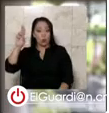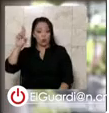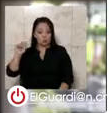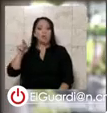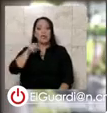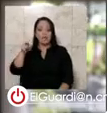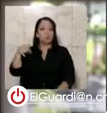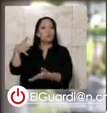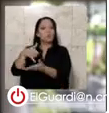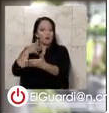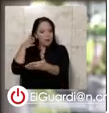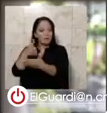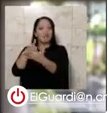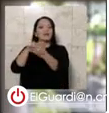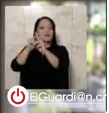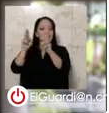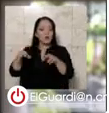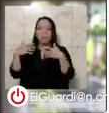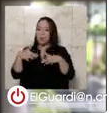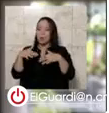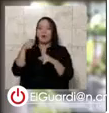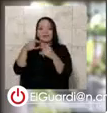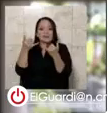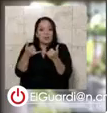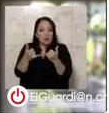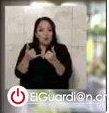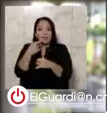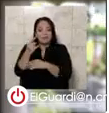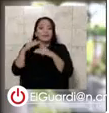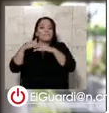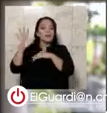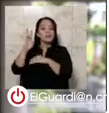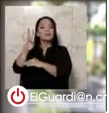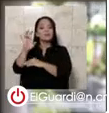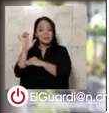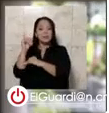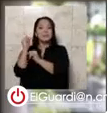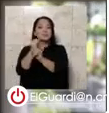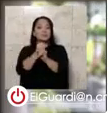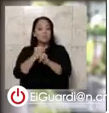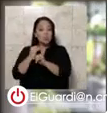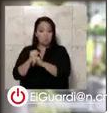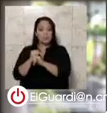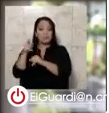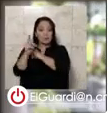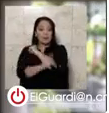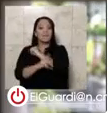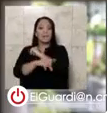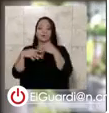vulnerado, sufrió un ataque de ciberseguridad y al día de hoy se habla de que más de 700 instituciones de dicho país